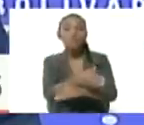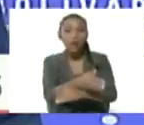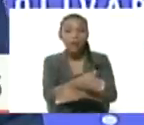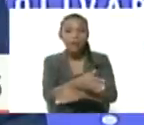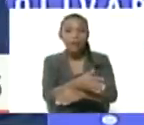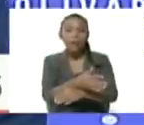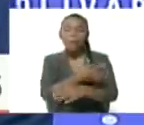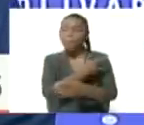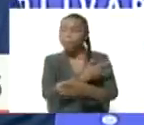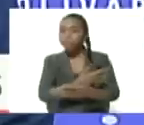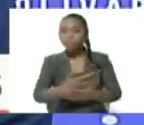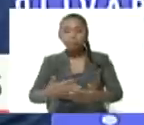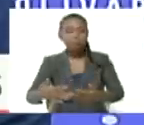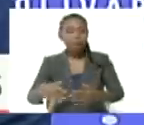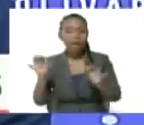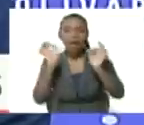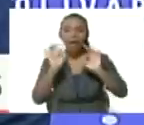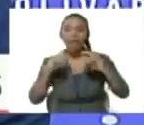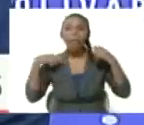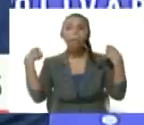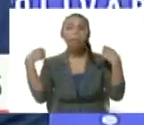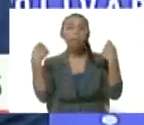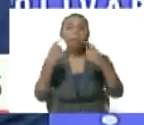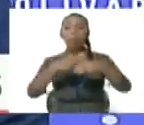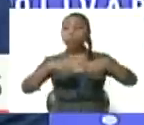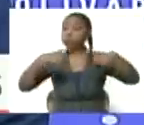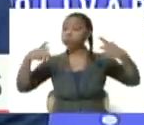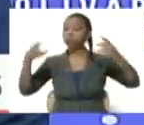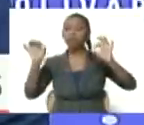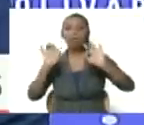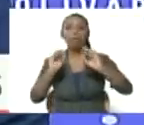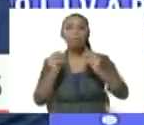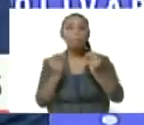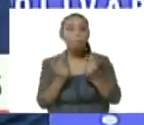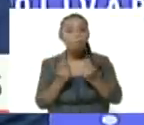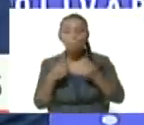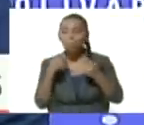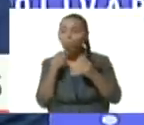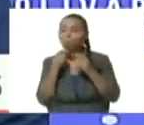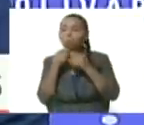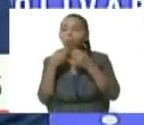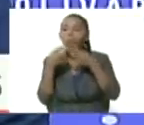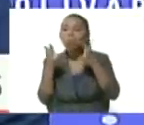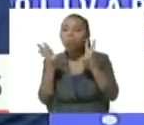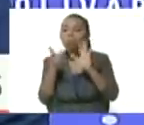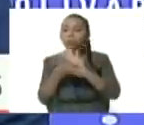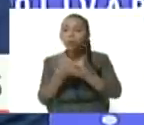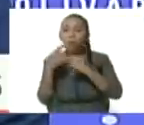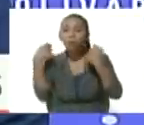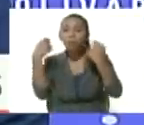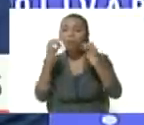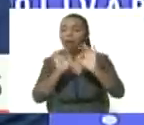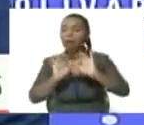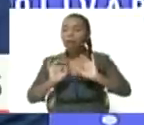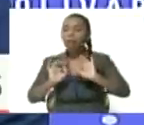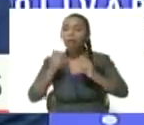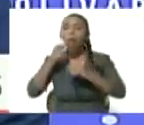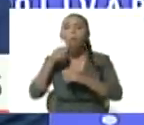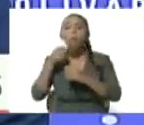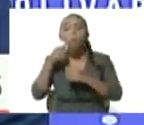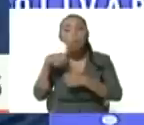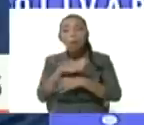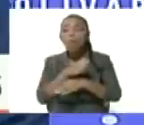miles, sin propaganda masiva, sin dinero en publicidad. El pueblo fue